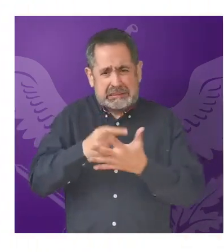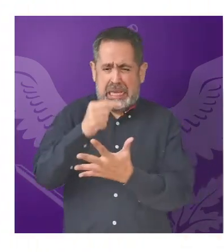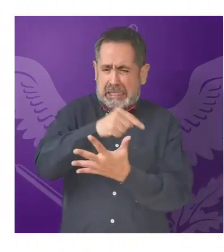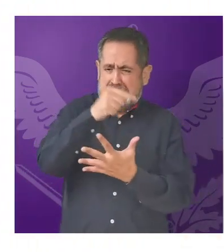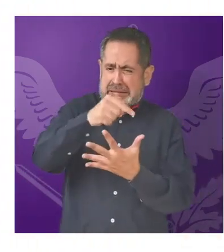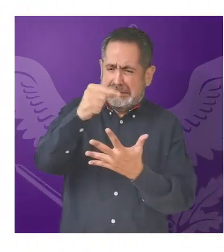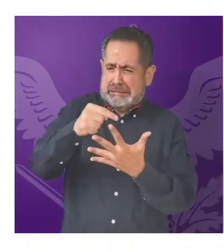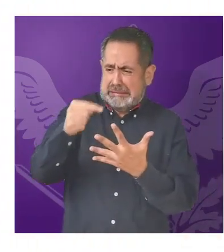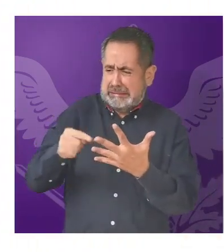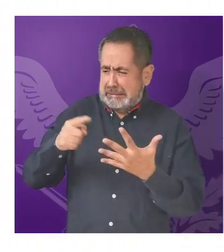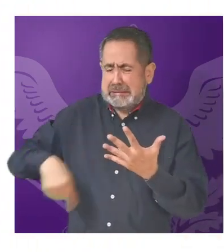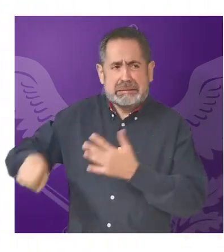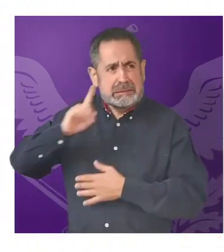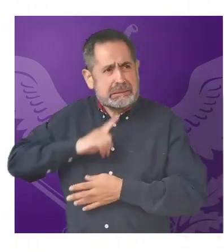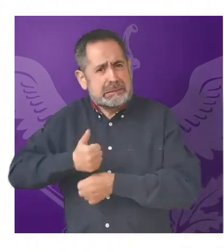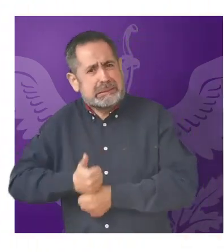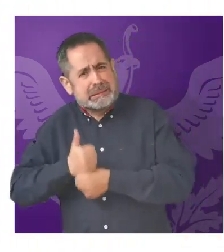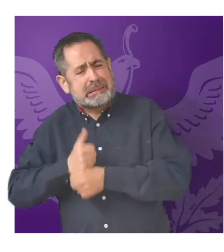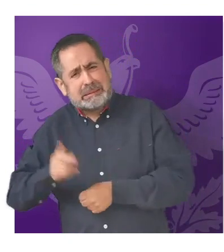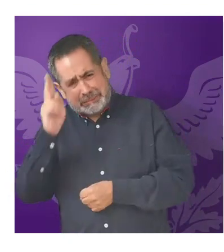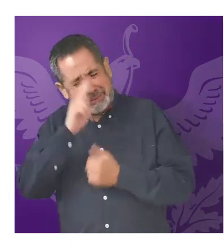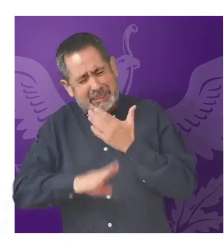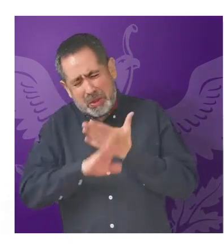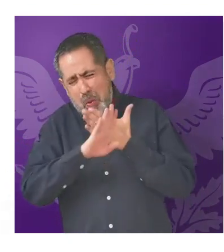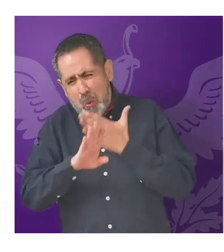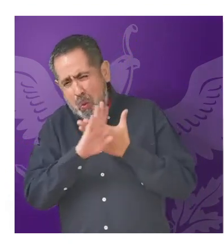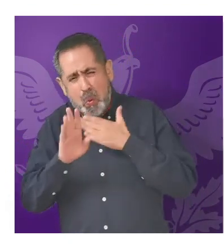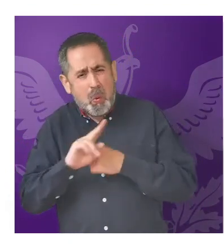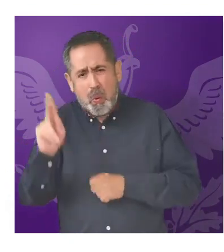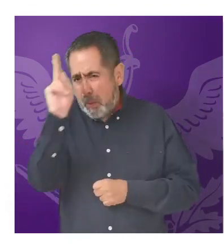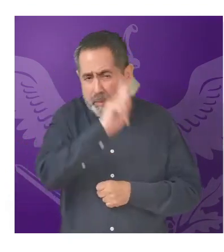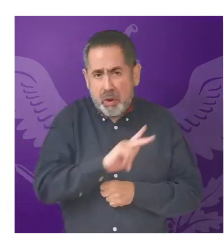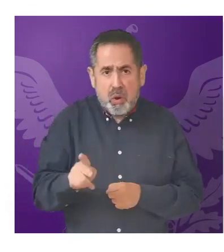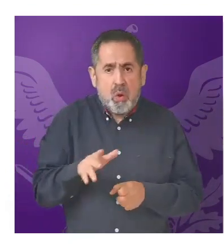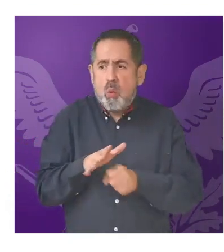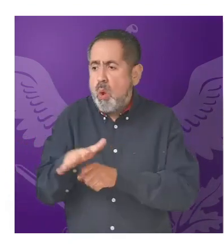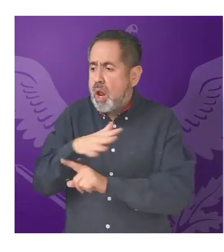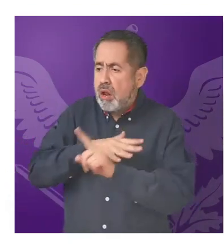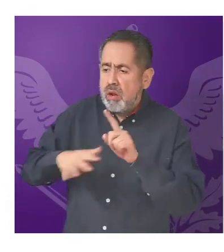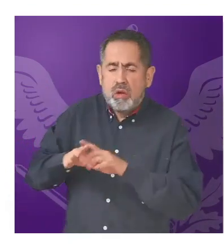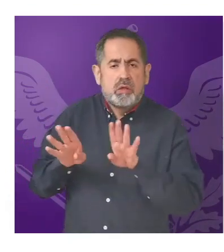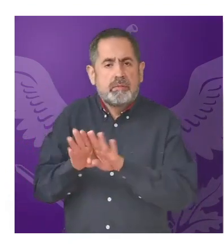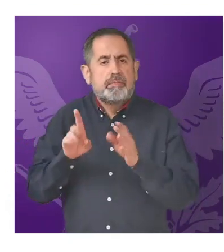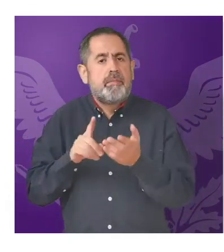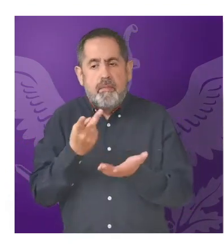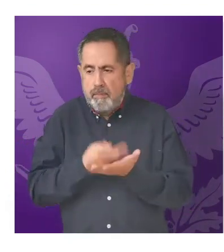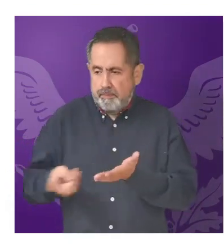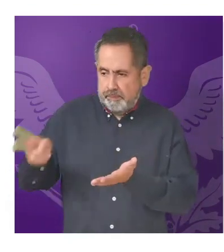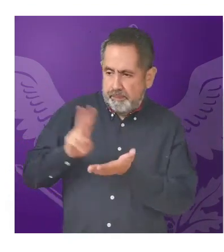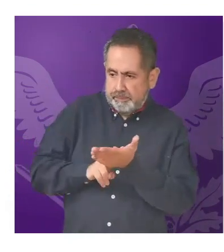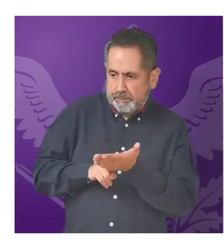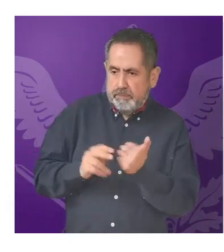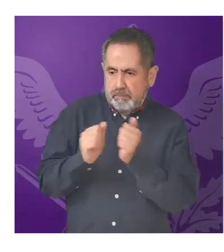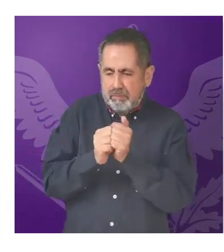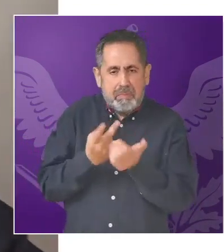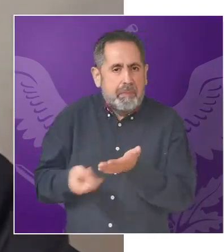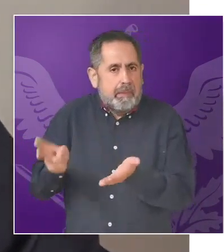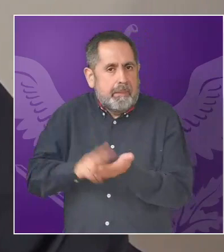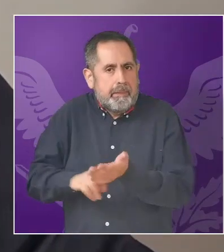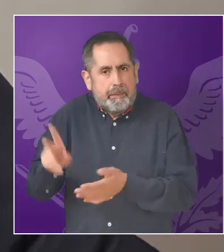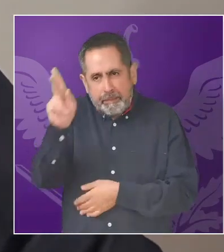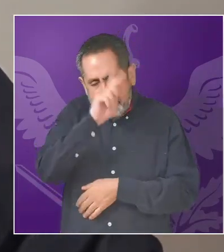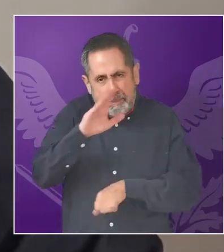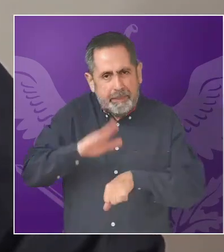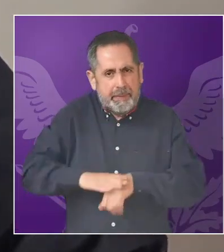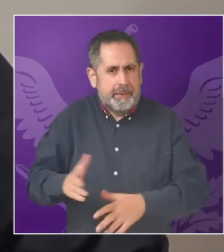las violencias que nos oprimen, de dónde vienen, cuáles son, en qué contextos se dan y cómo nos